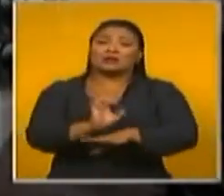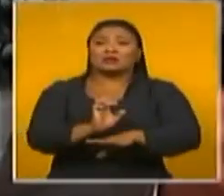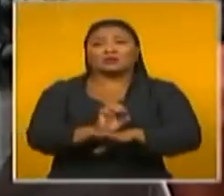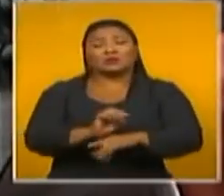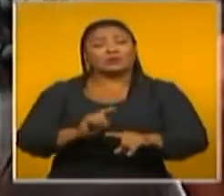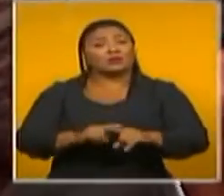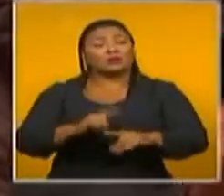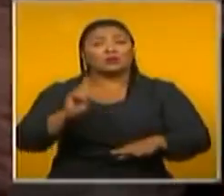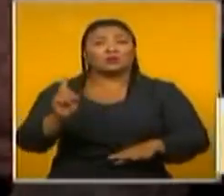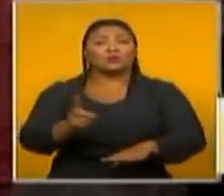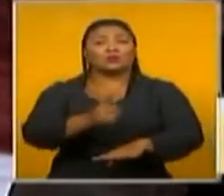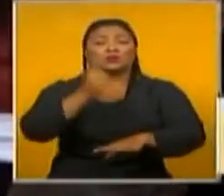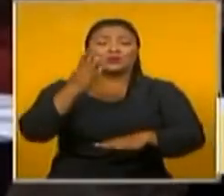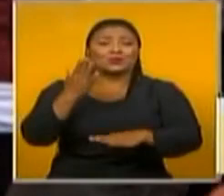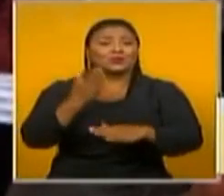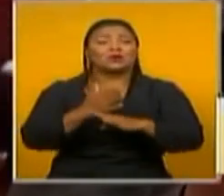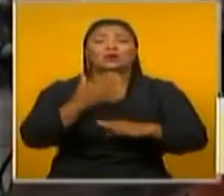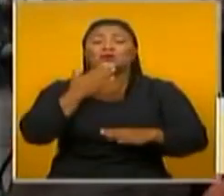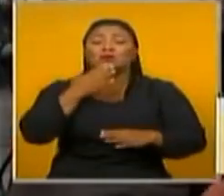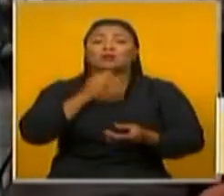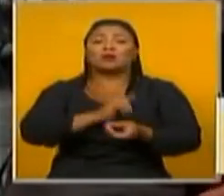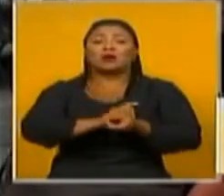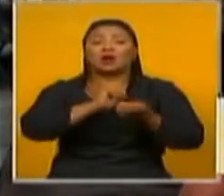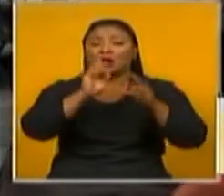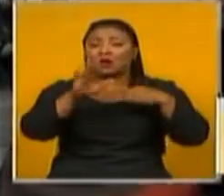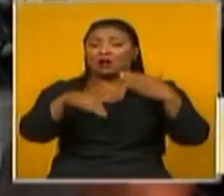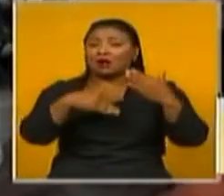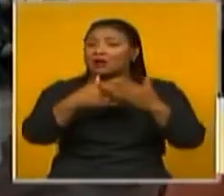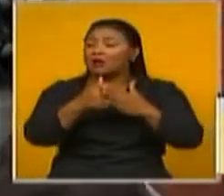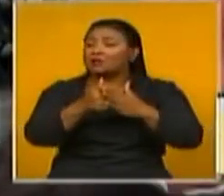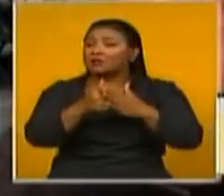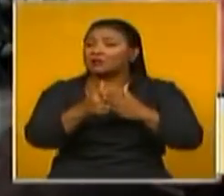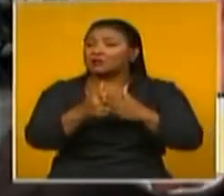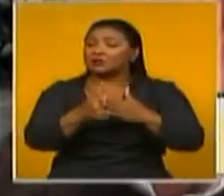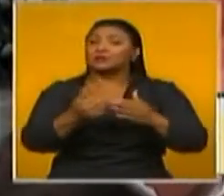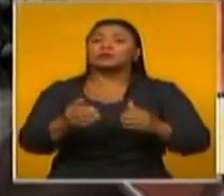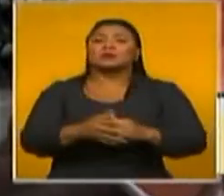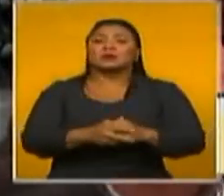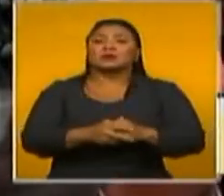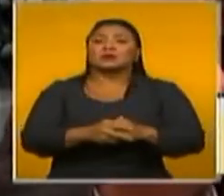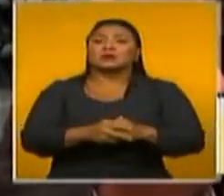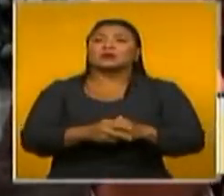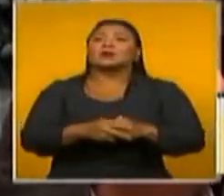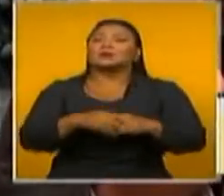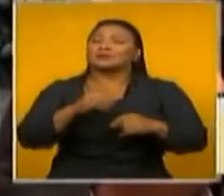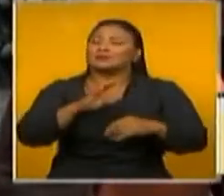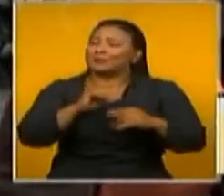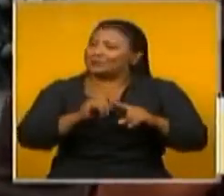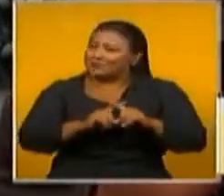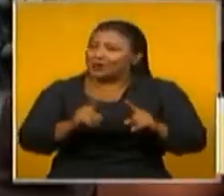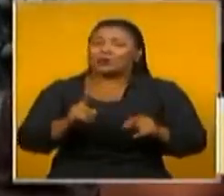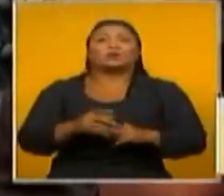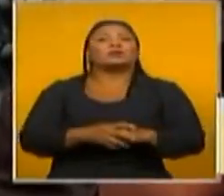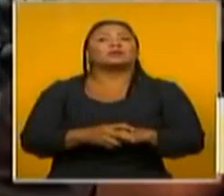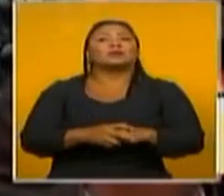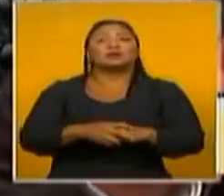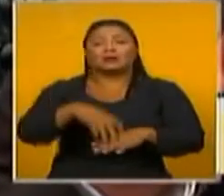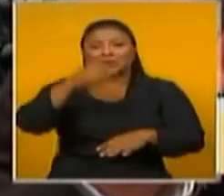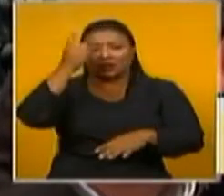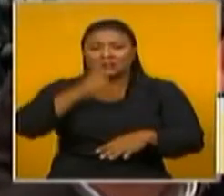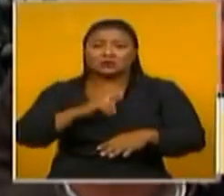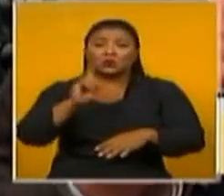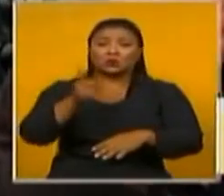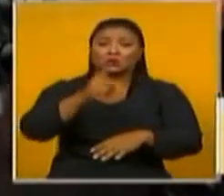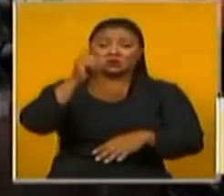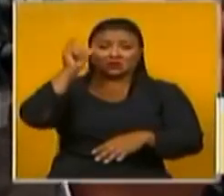única manera de ejercer la democracia, aunque sea de manera periódica, pero que no decida una